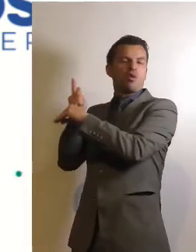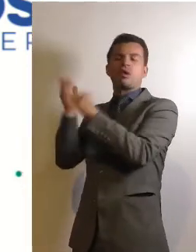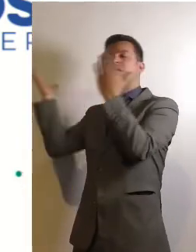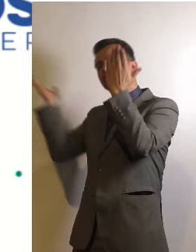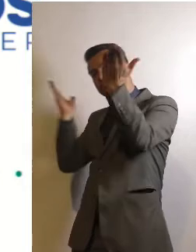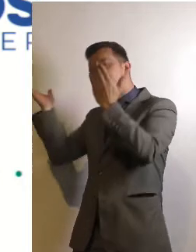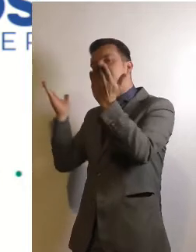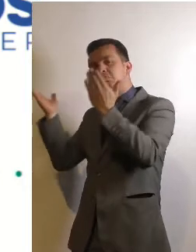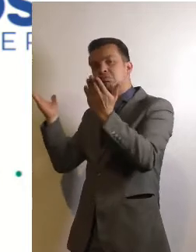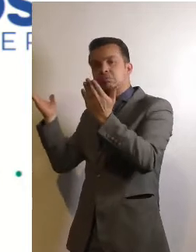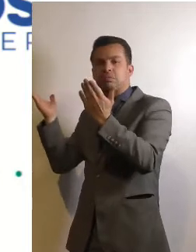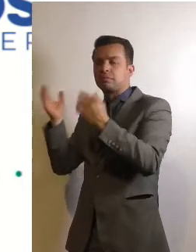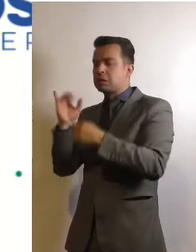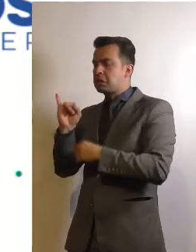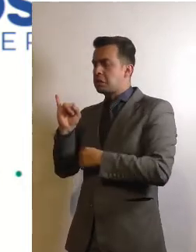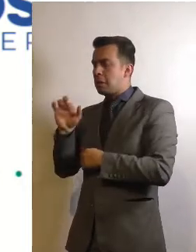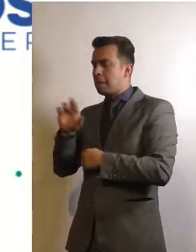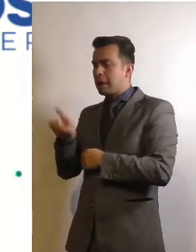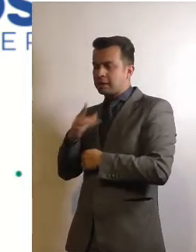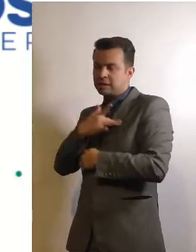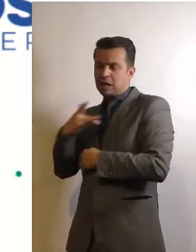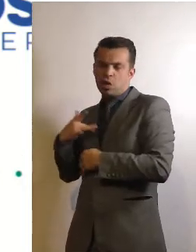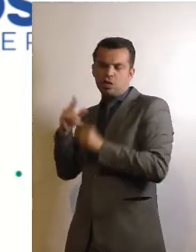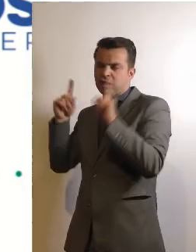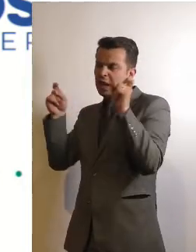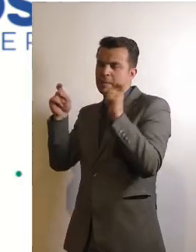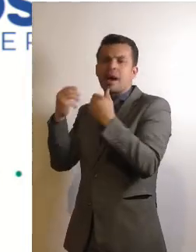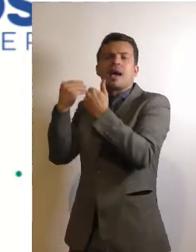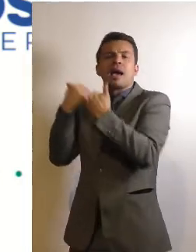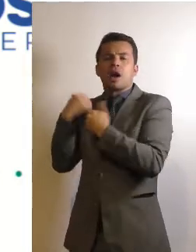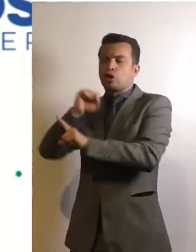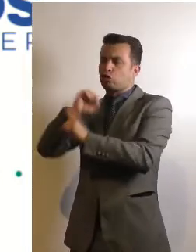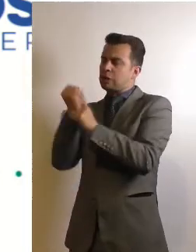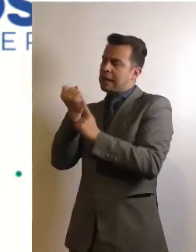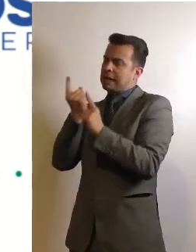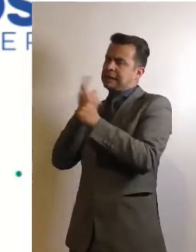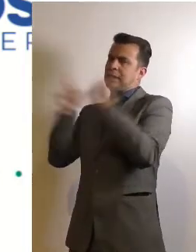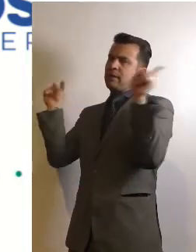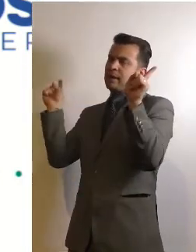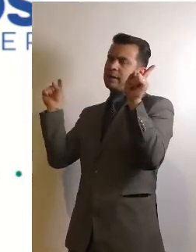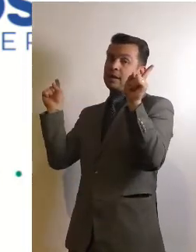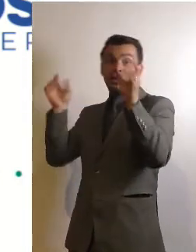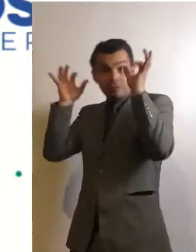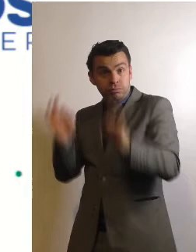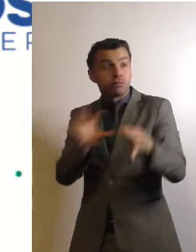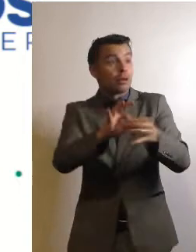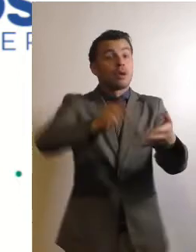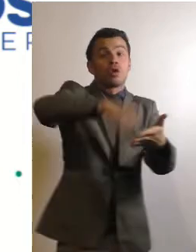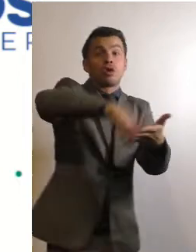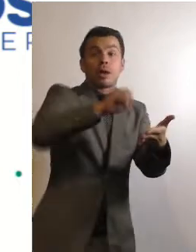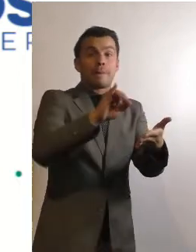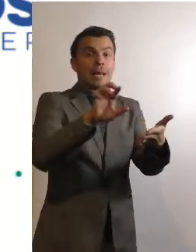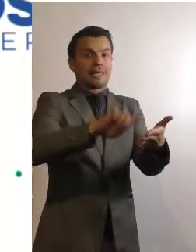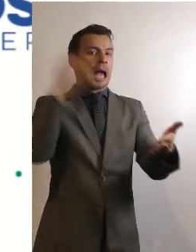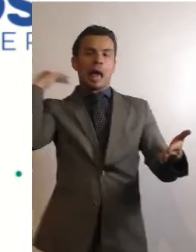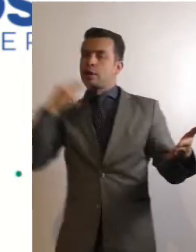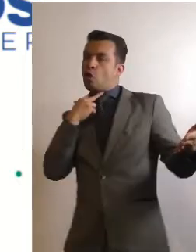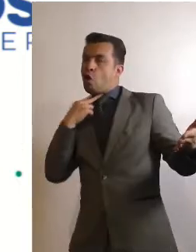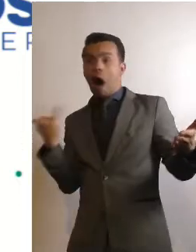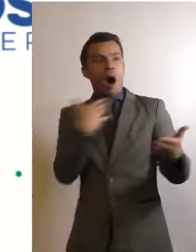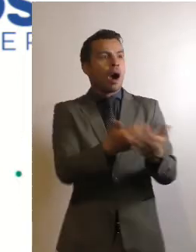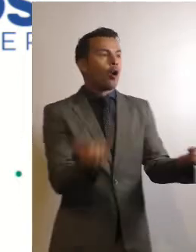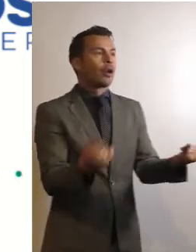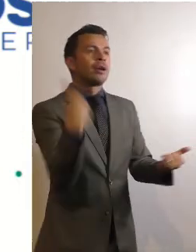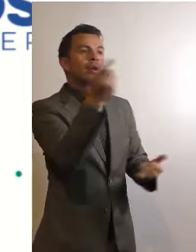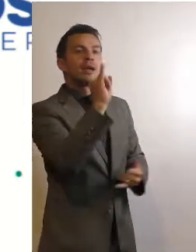donde teníamos una IPS con objeto social diferente y no podríamos contratar con EPS. Y para el laboratorio, pues recordemos